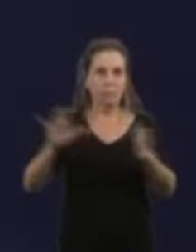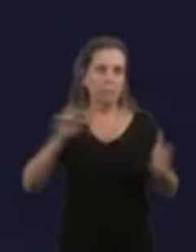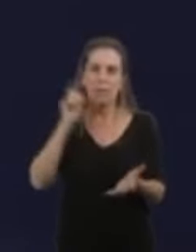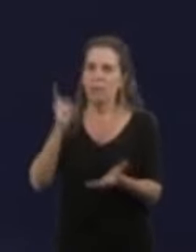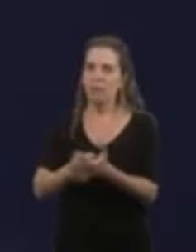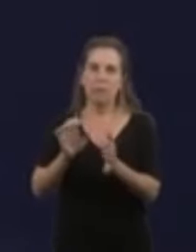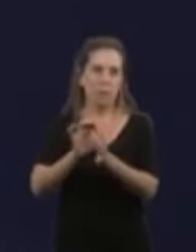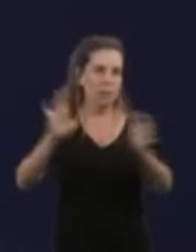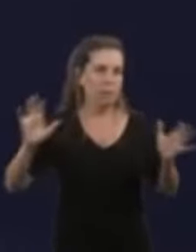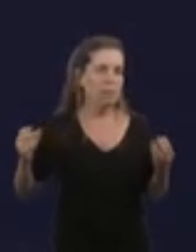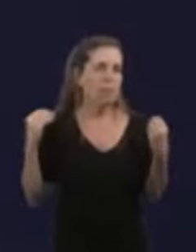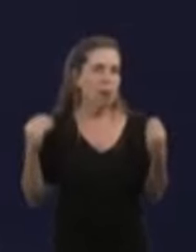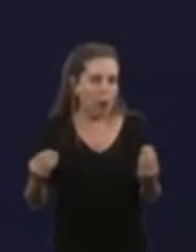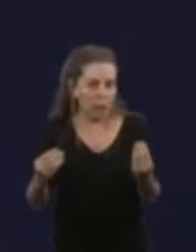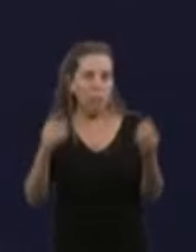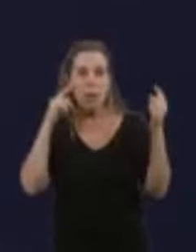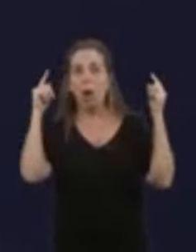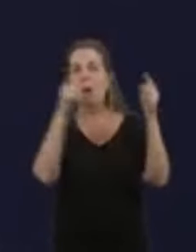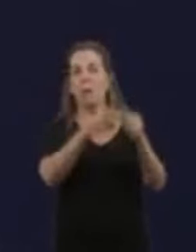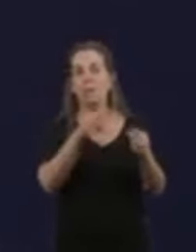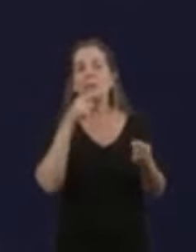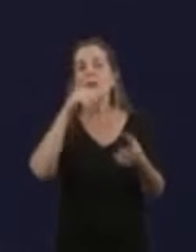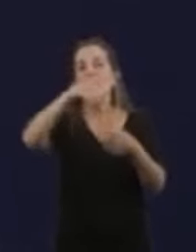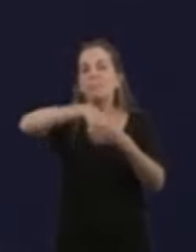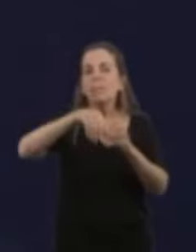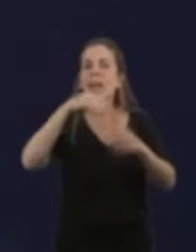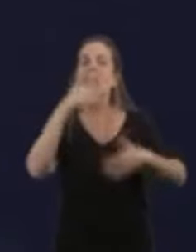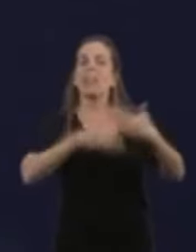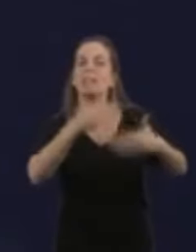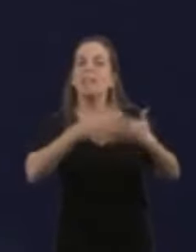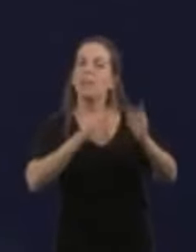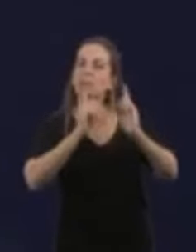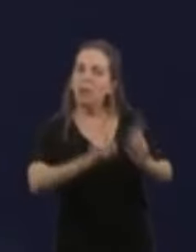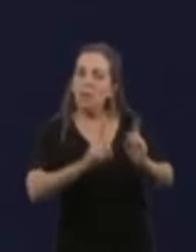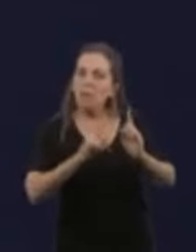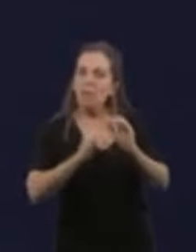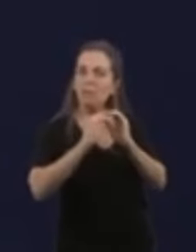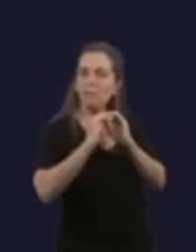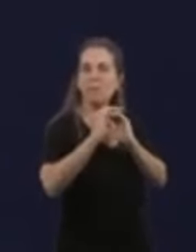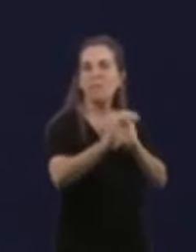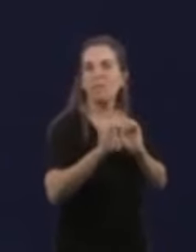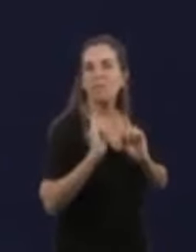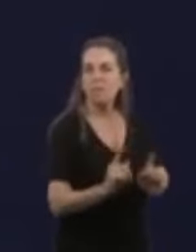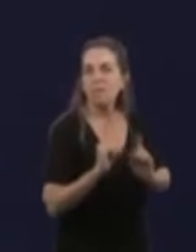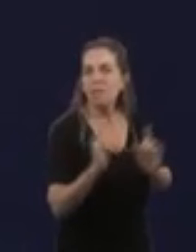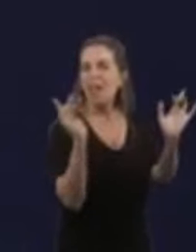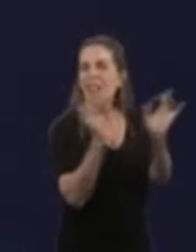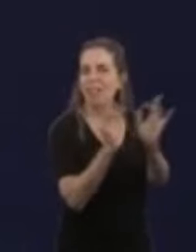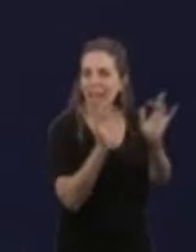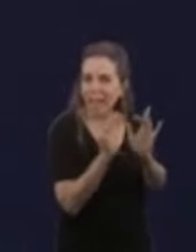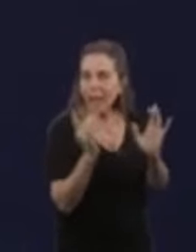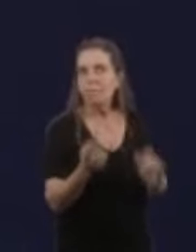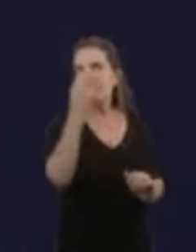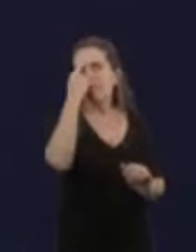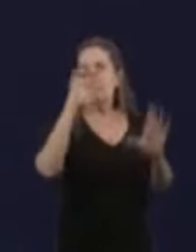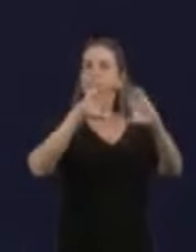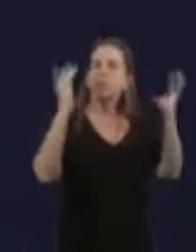sus abstractos objetivos figuran el desarrollo sostenible la sustentabilidad digital y un mundo más